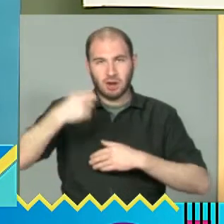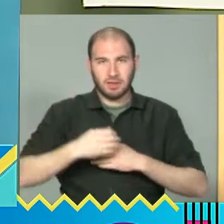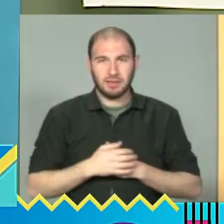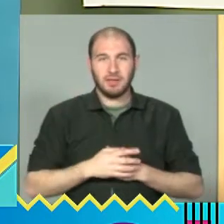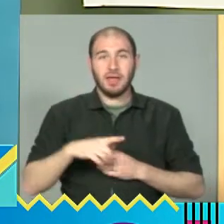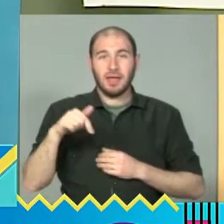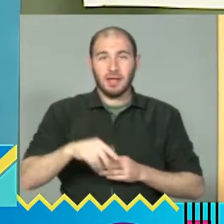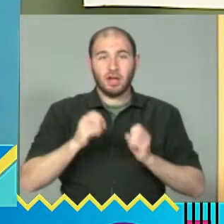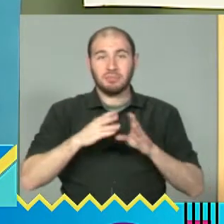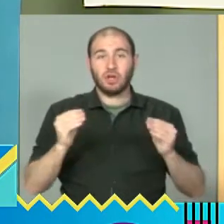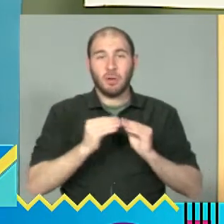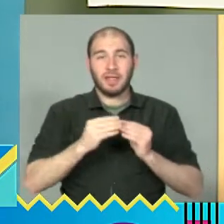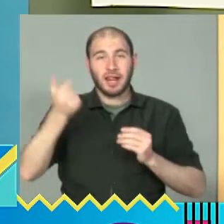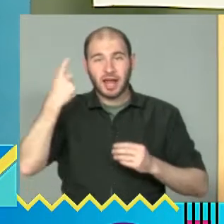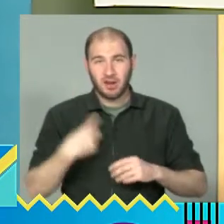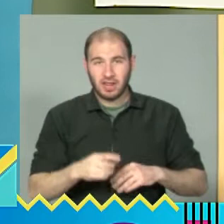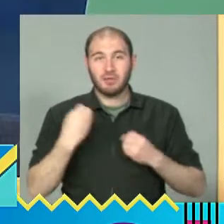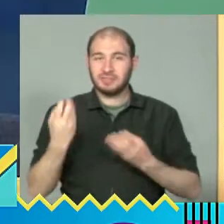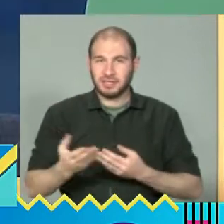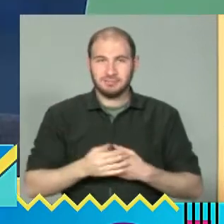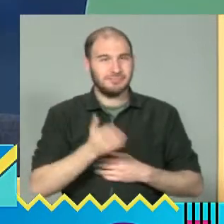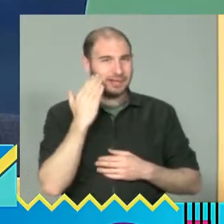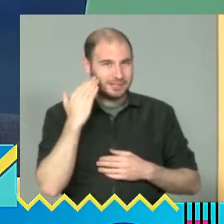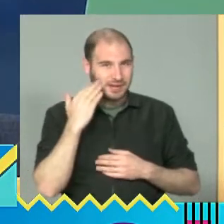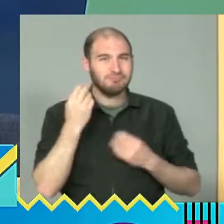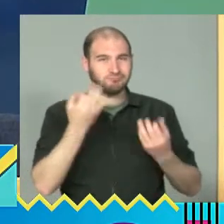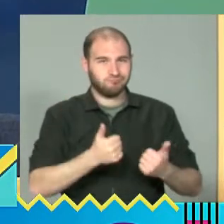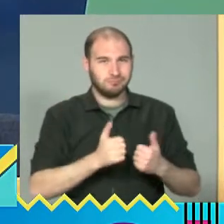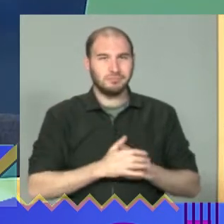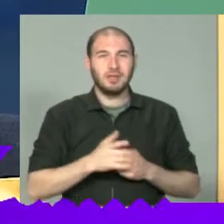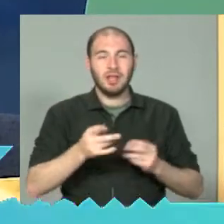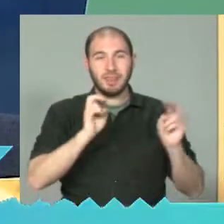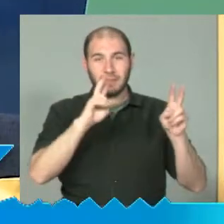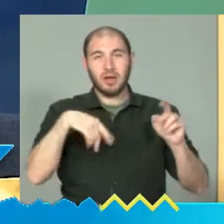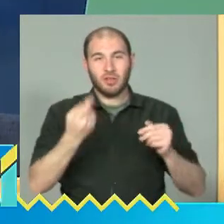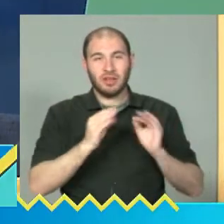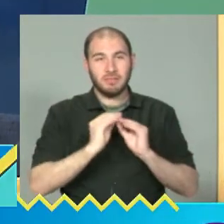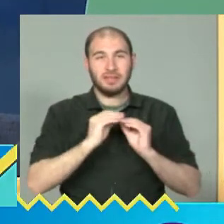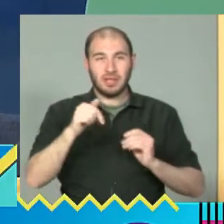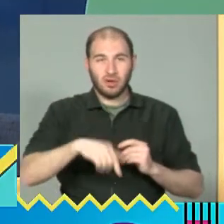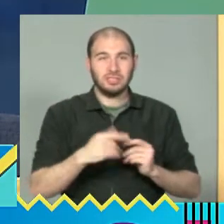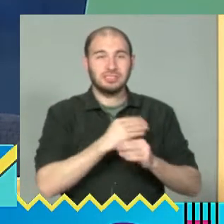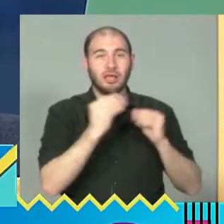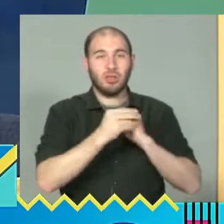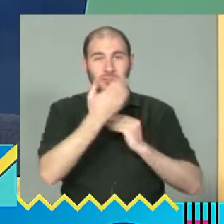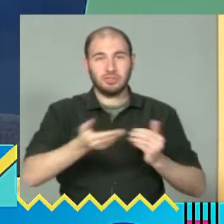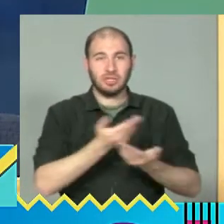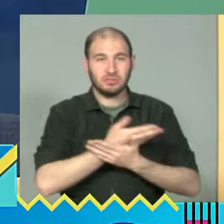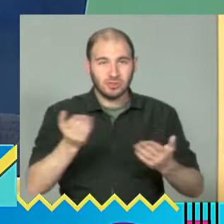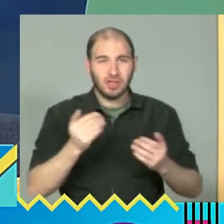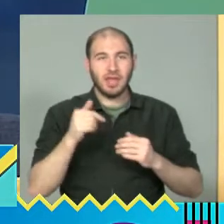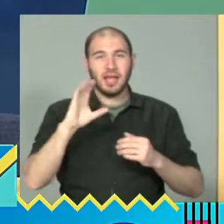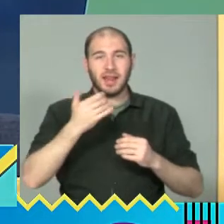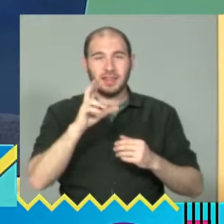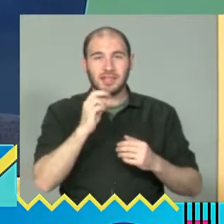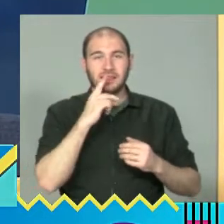vamos a comenzar. Presento a mi compañera Carolina. ¿Cómo estás? Buenas tardes, Fer. Muy bien, la verdad, otro tema para debatir en el día de hoy. Y saludamos a todos aquellos que nos siguen a través de